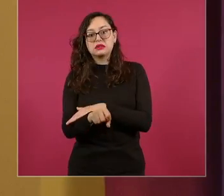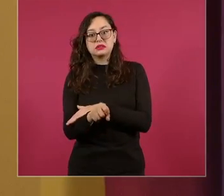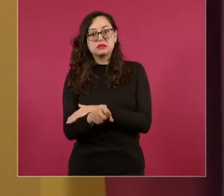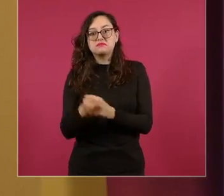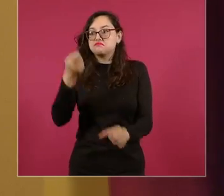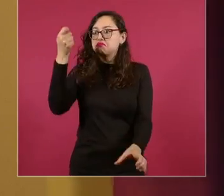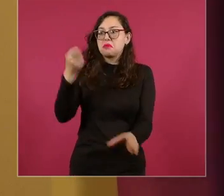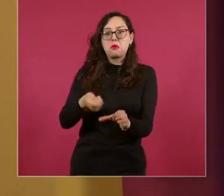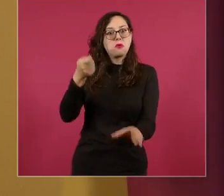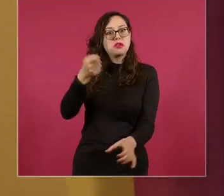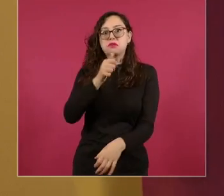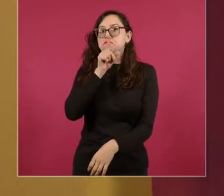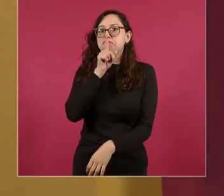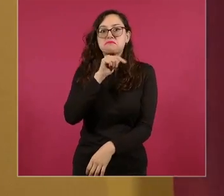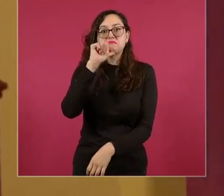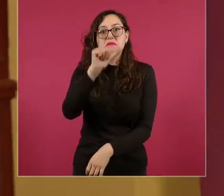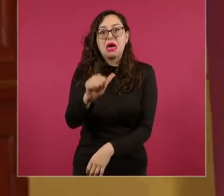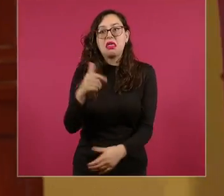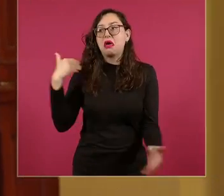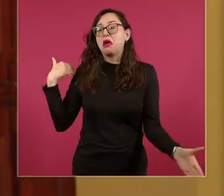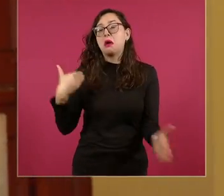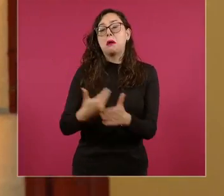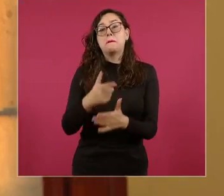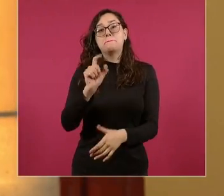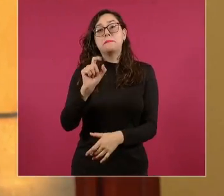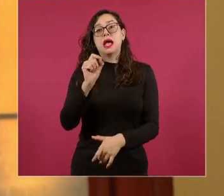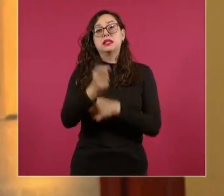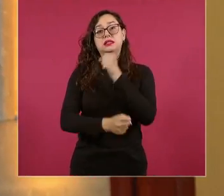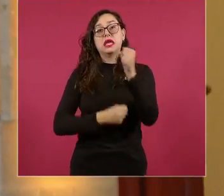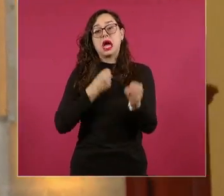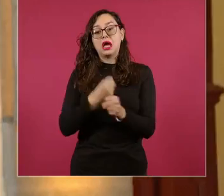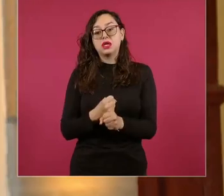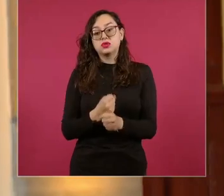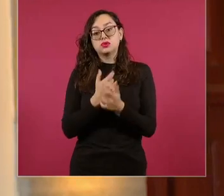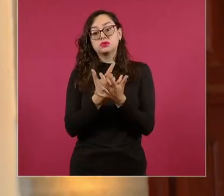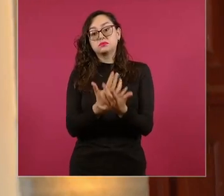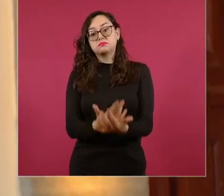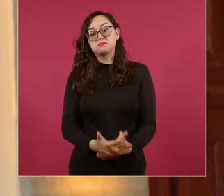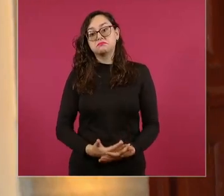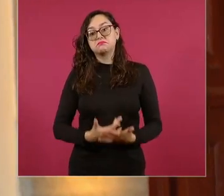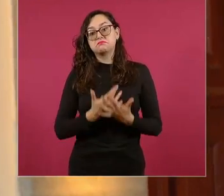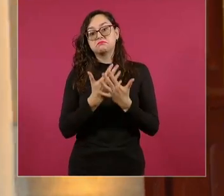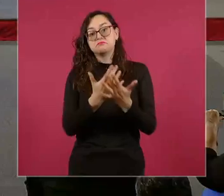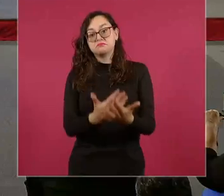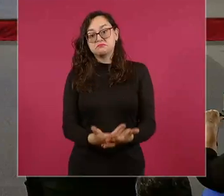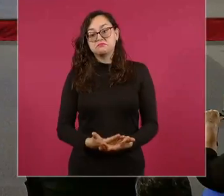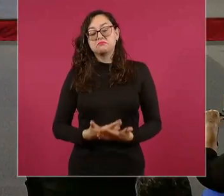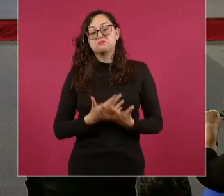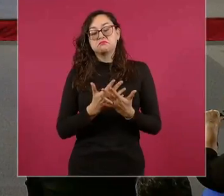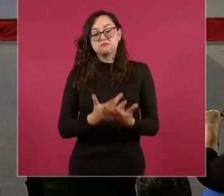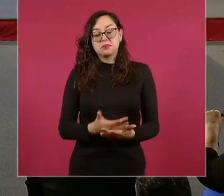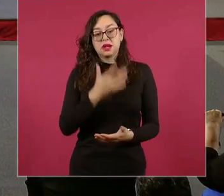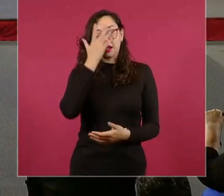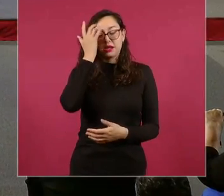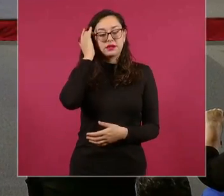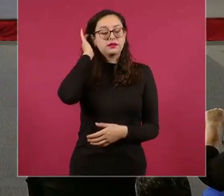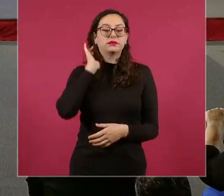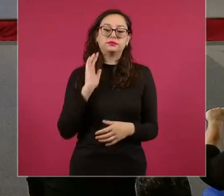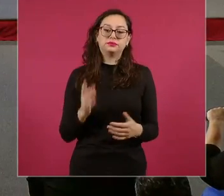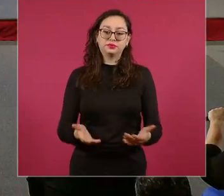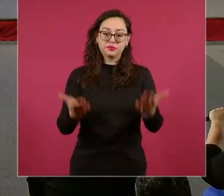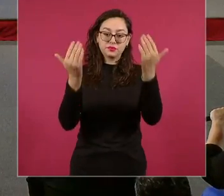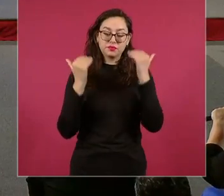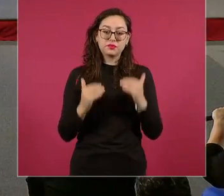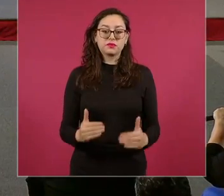tienen más de 20 años en un penal federal y que no han recibido sentencia. Adelante, por